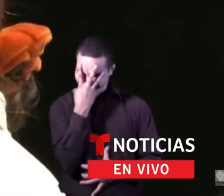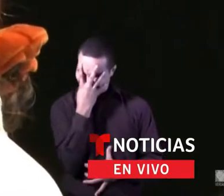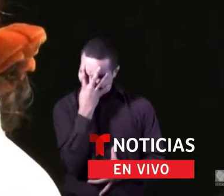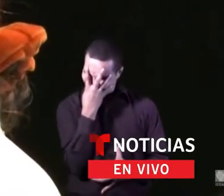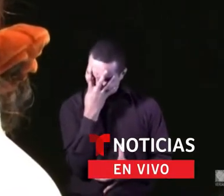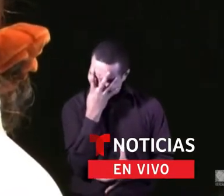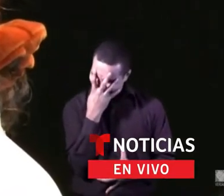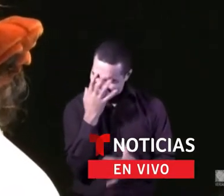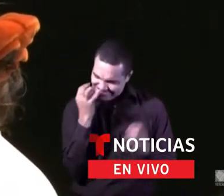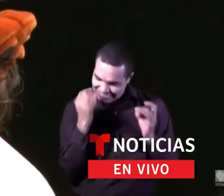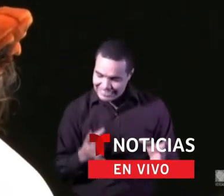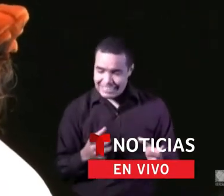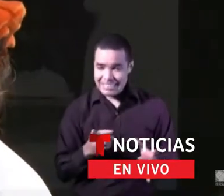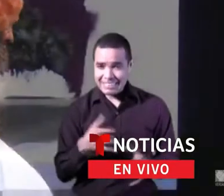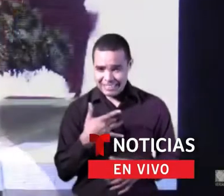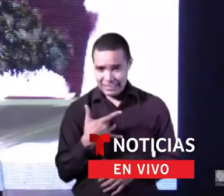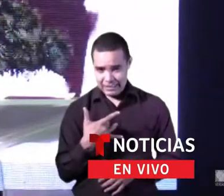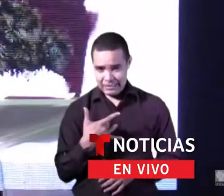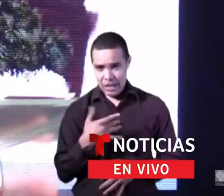usted dijo qué